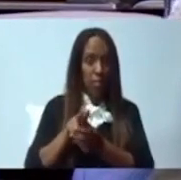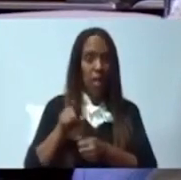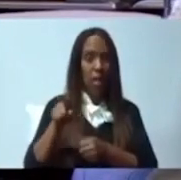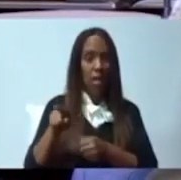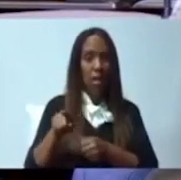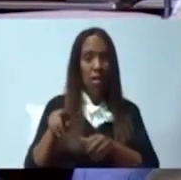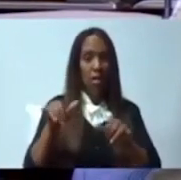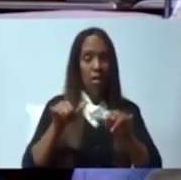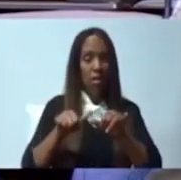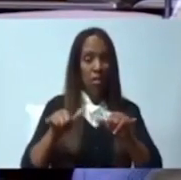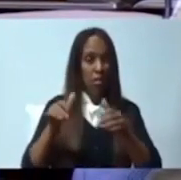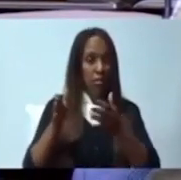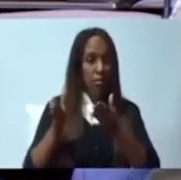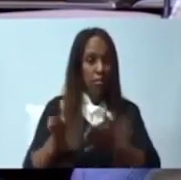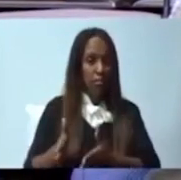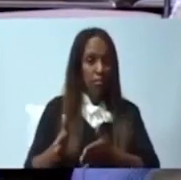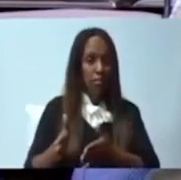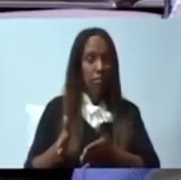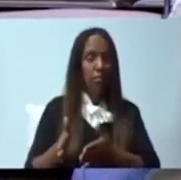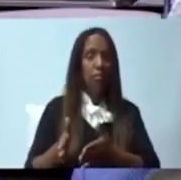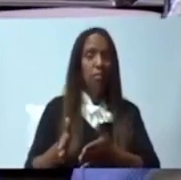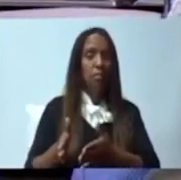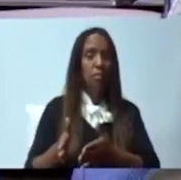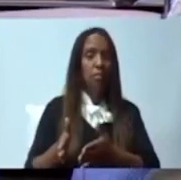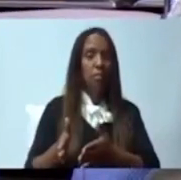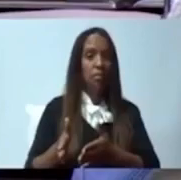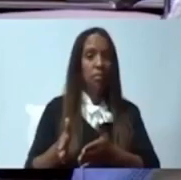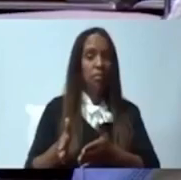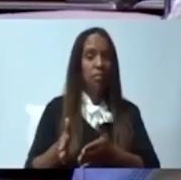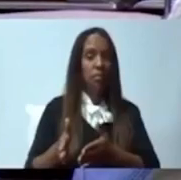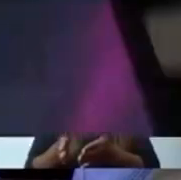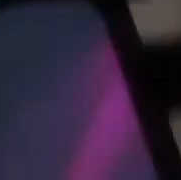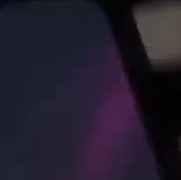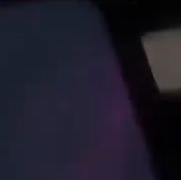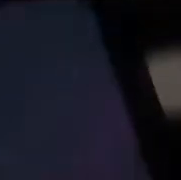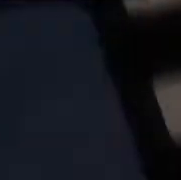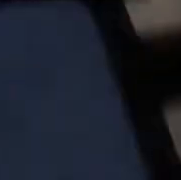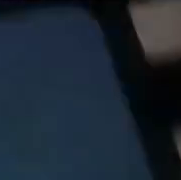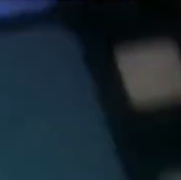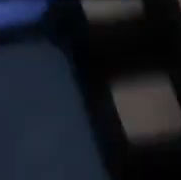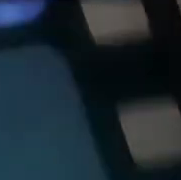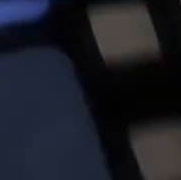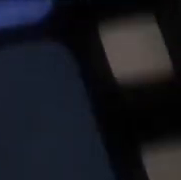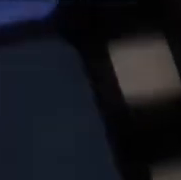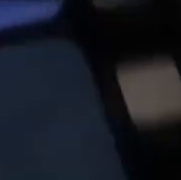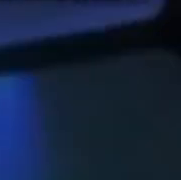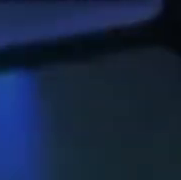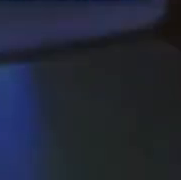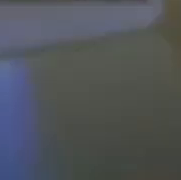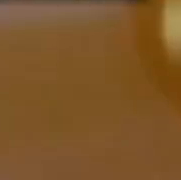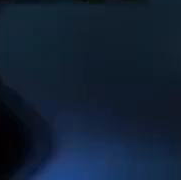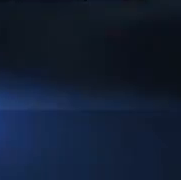es que Papo lo daña. Ahí se pone la piña. En otra información, señores.